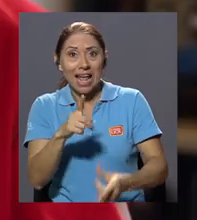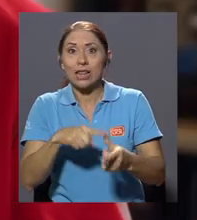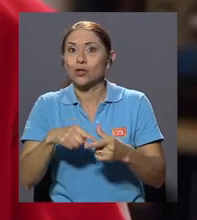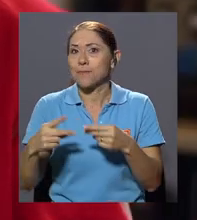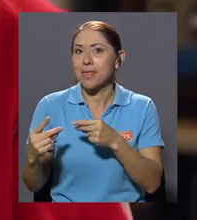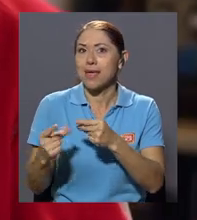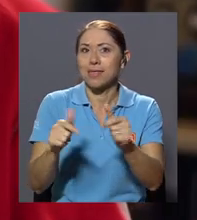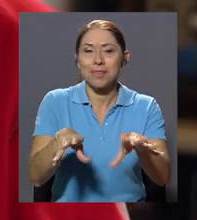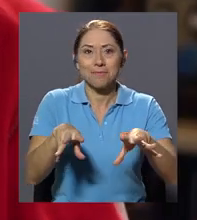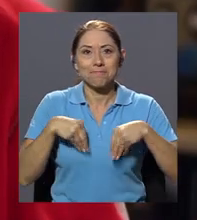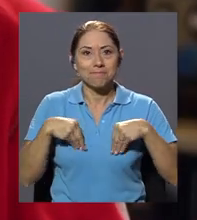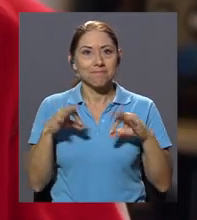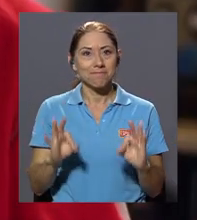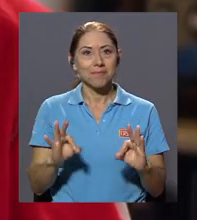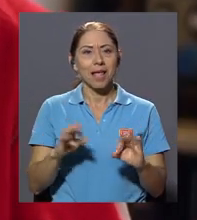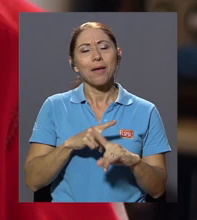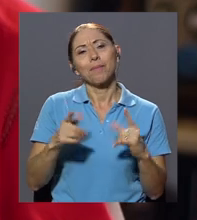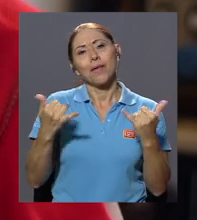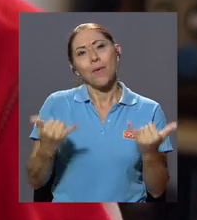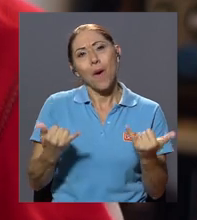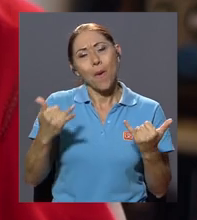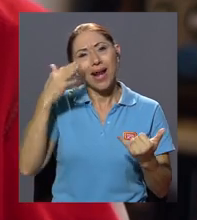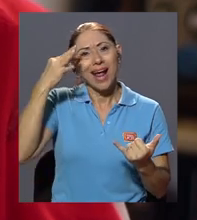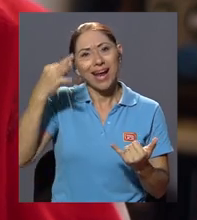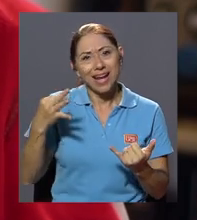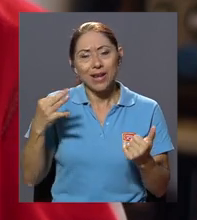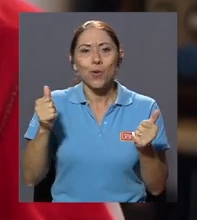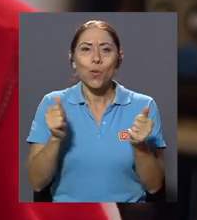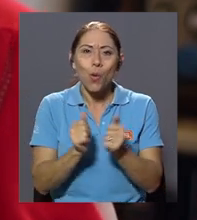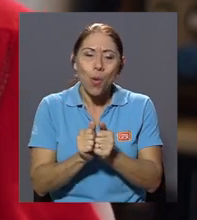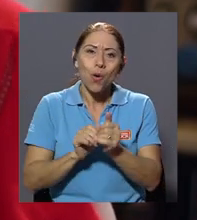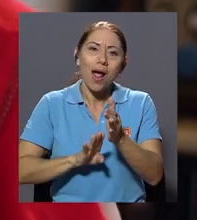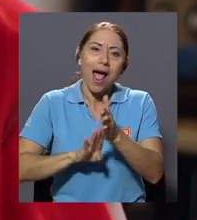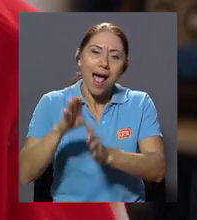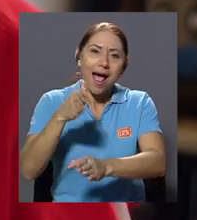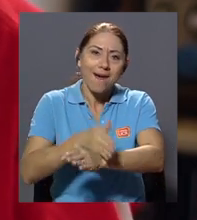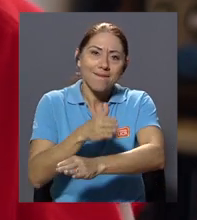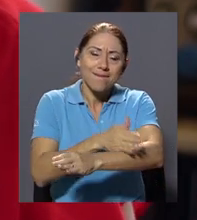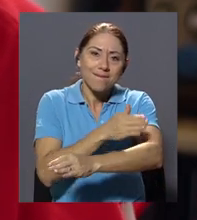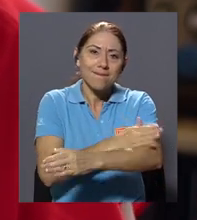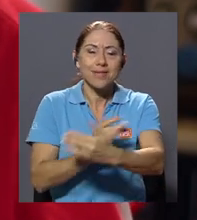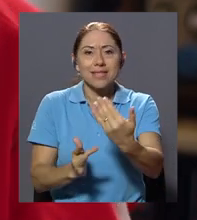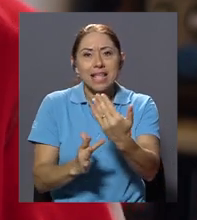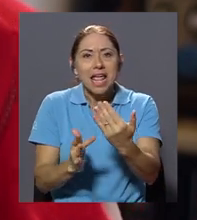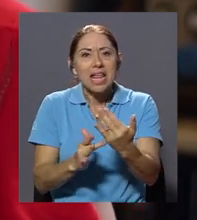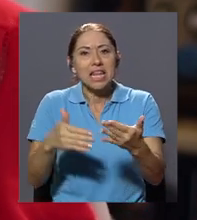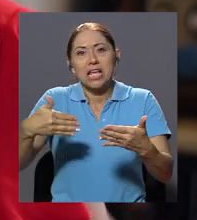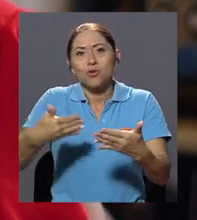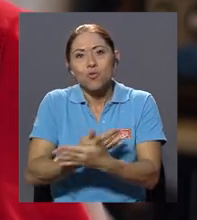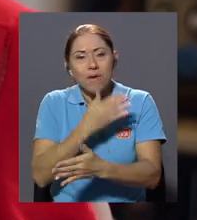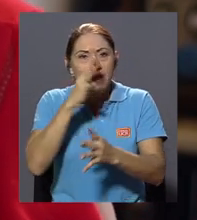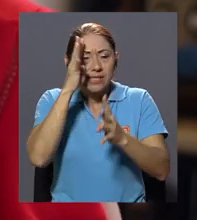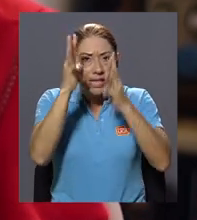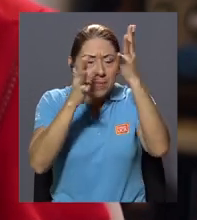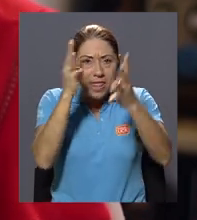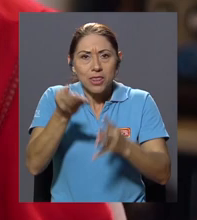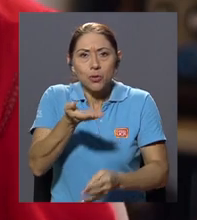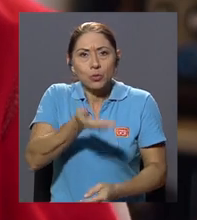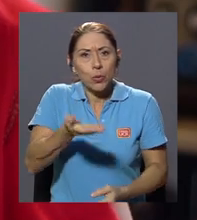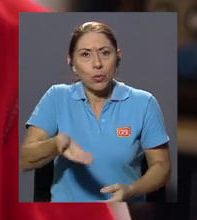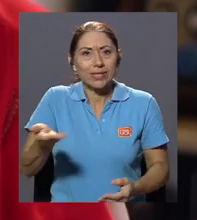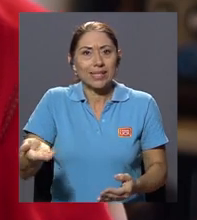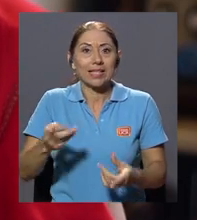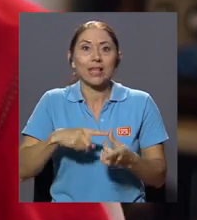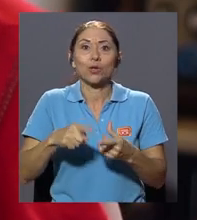aceptadas. Pero creo que ahora, pues con los avances de las técnicas y nuevas cosas, inventos y todo eso, pues